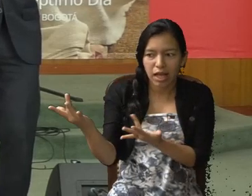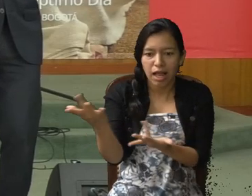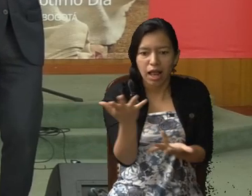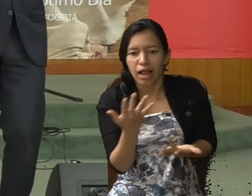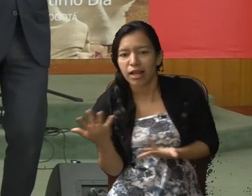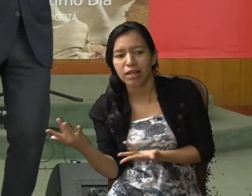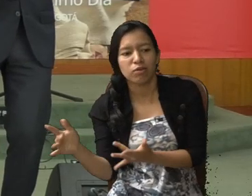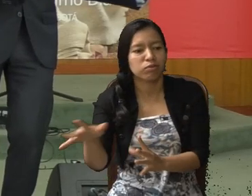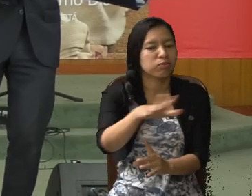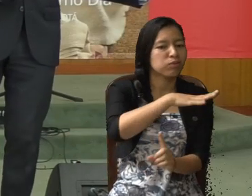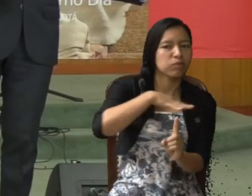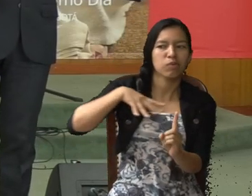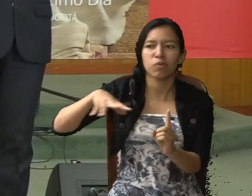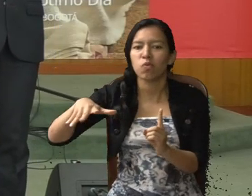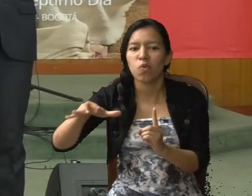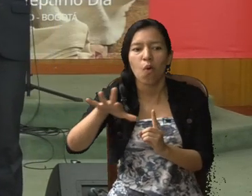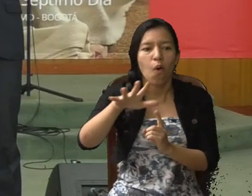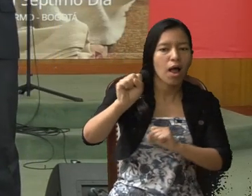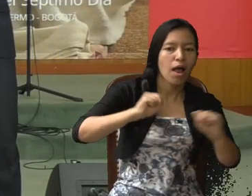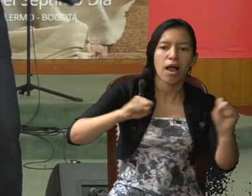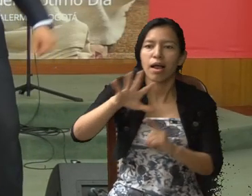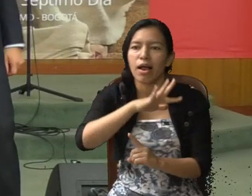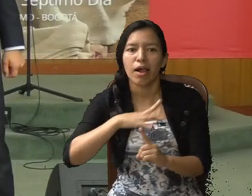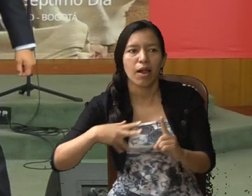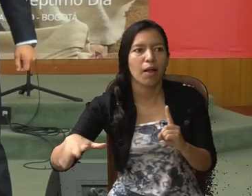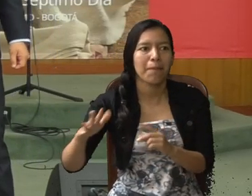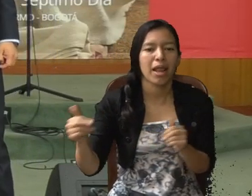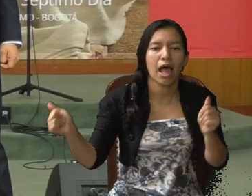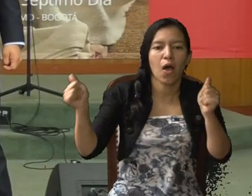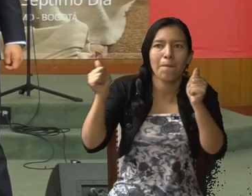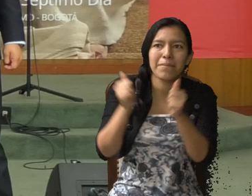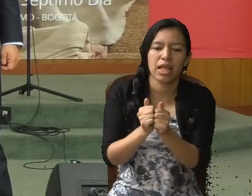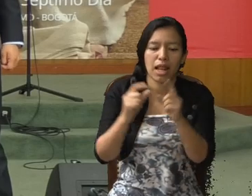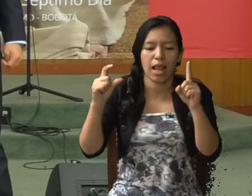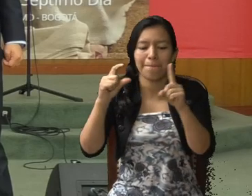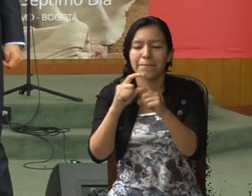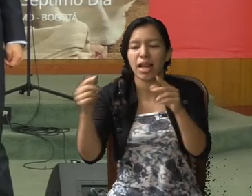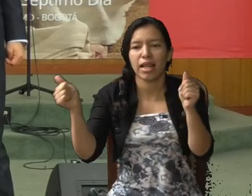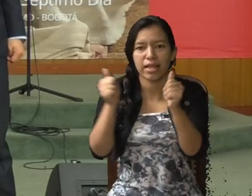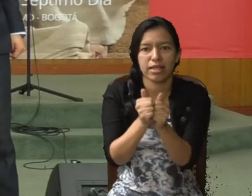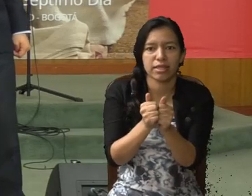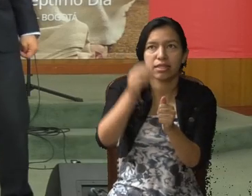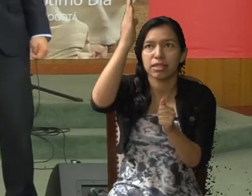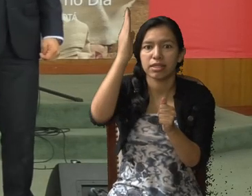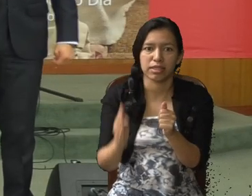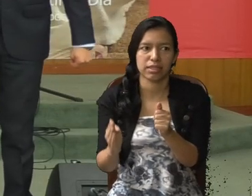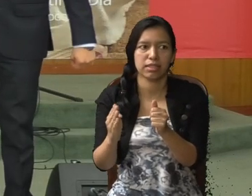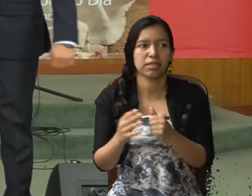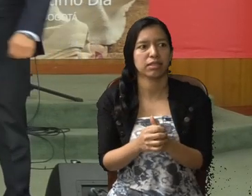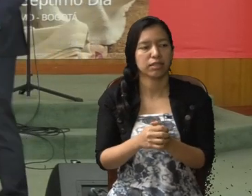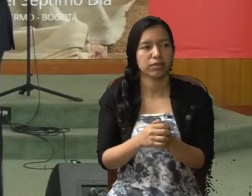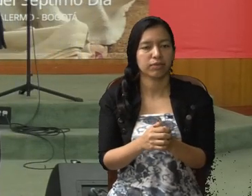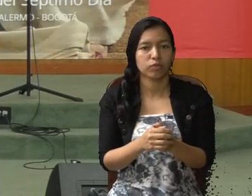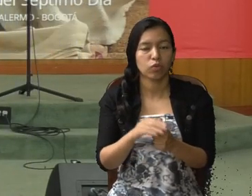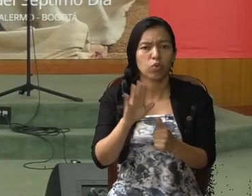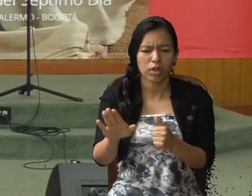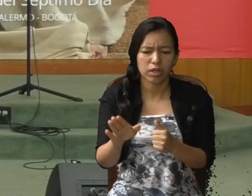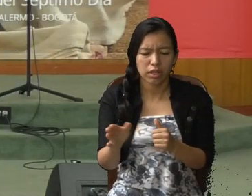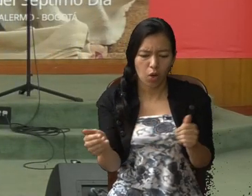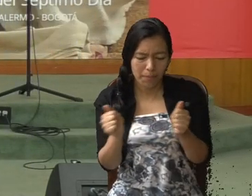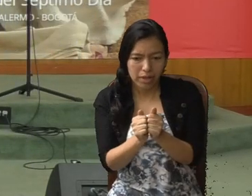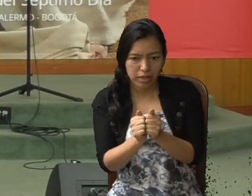moviendo, está listo para acompañar la palabra de Dios. La palabra creadora. Y ustedes, acompáñenme por